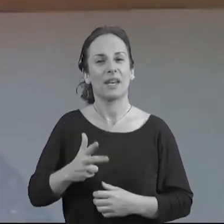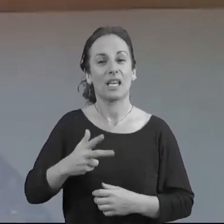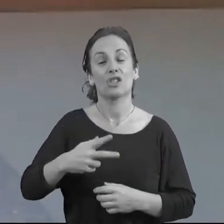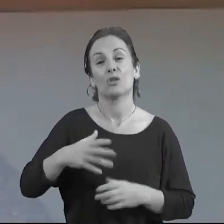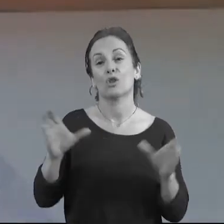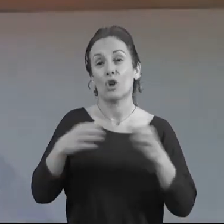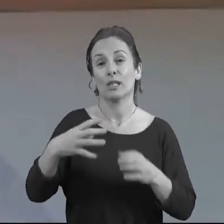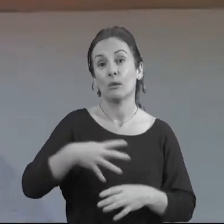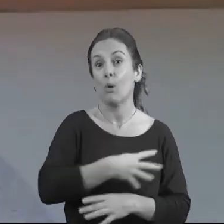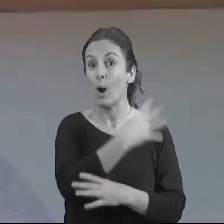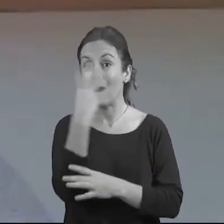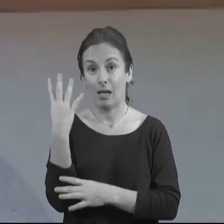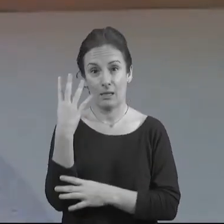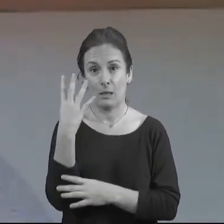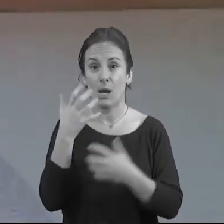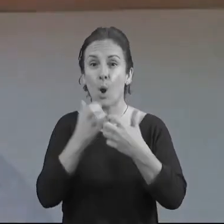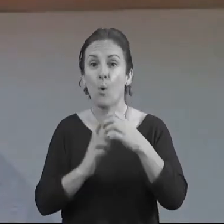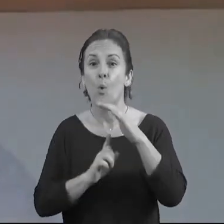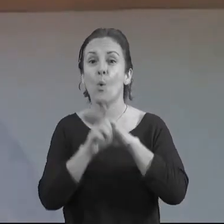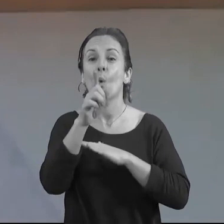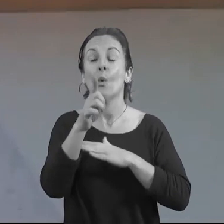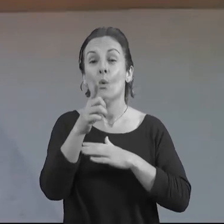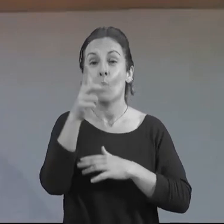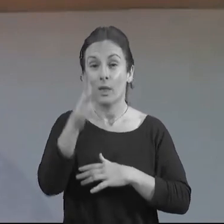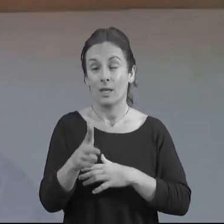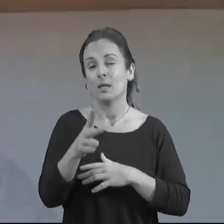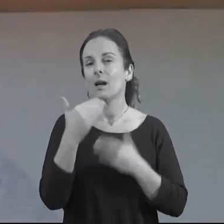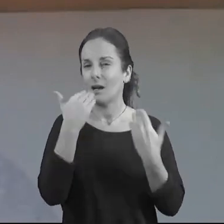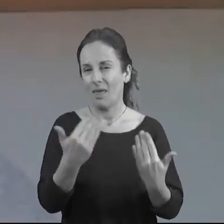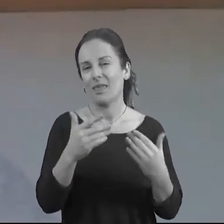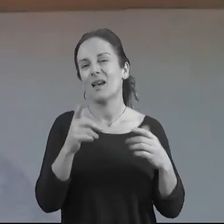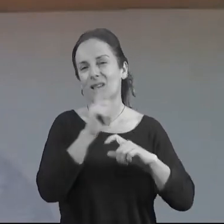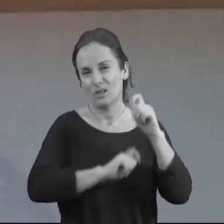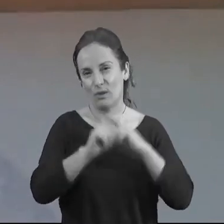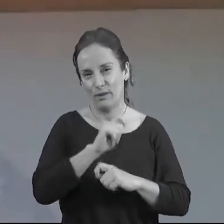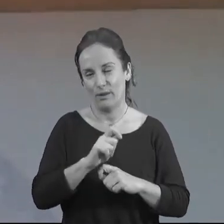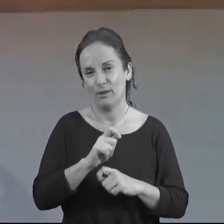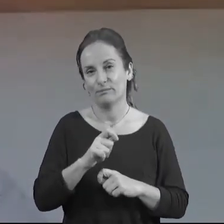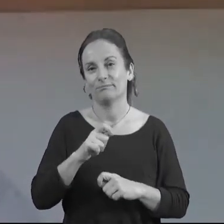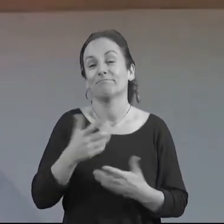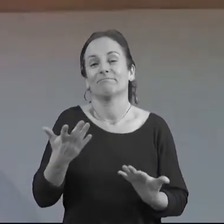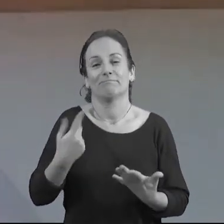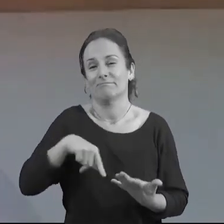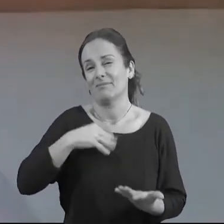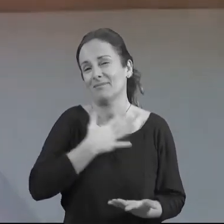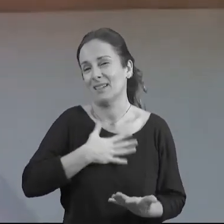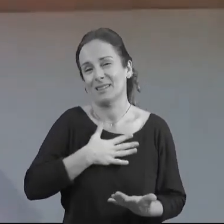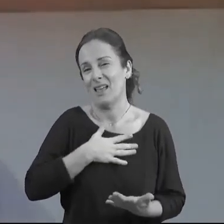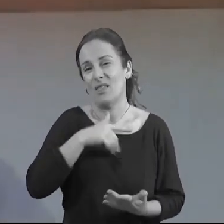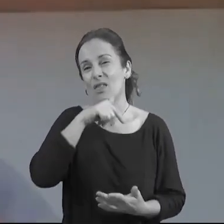también estamos muy encantadas de que hoy nos acompañe